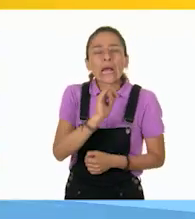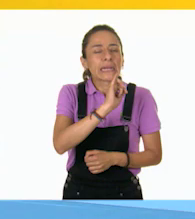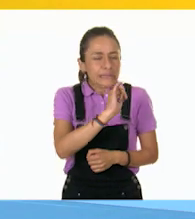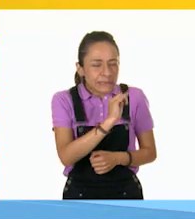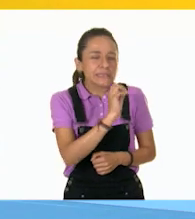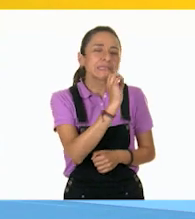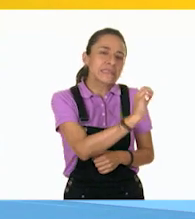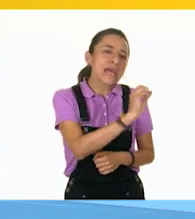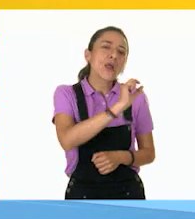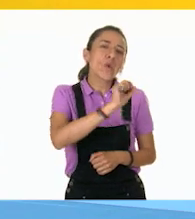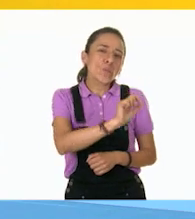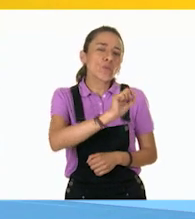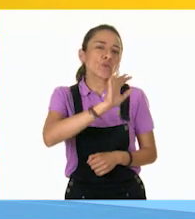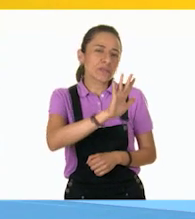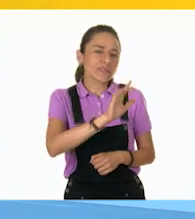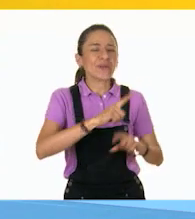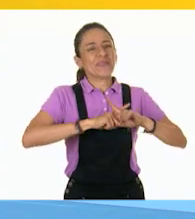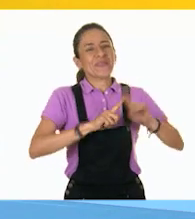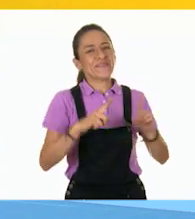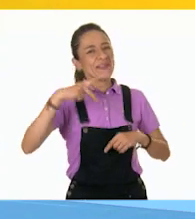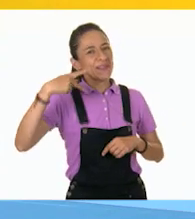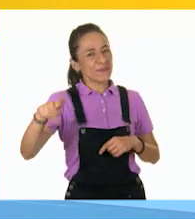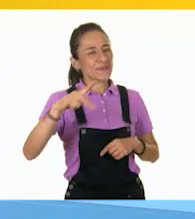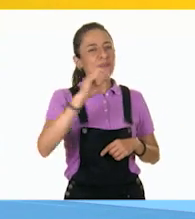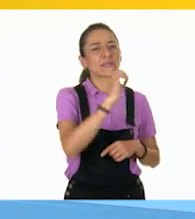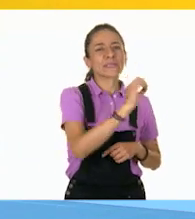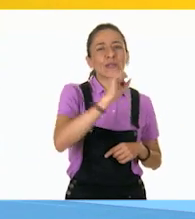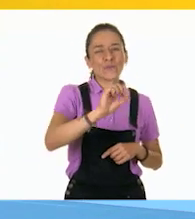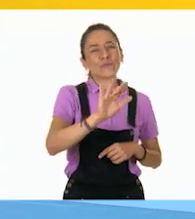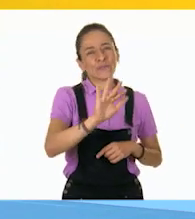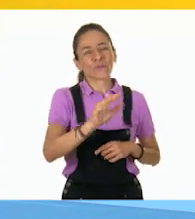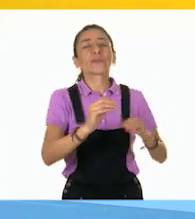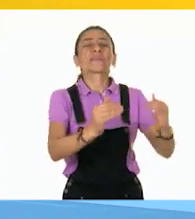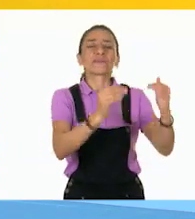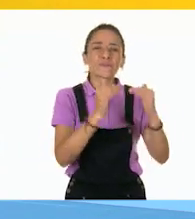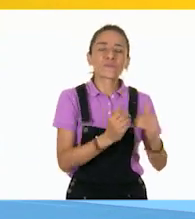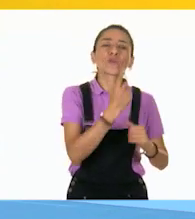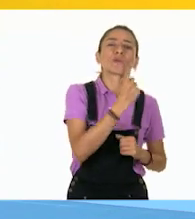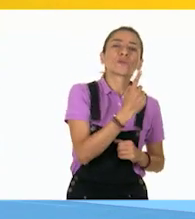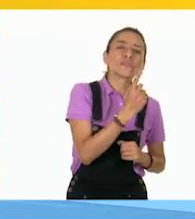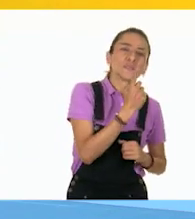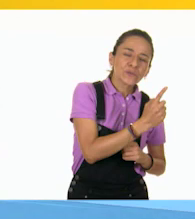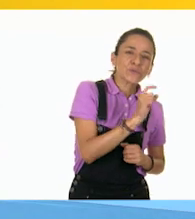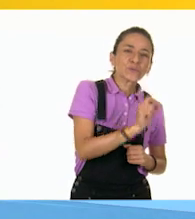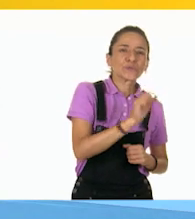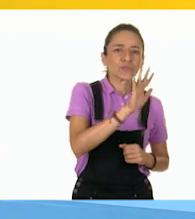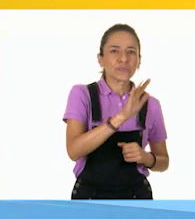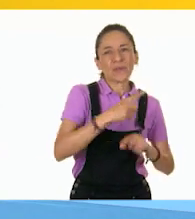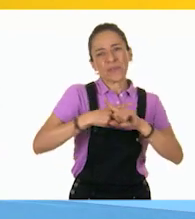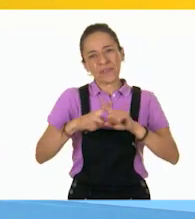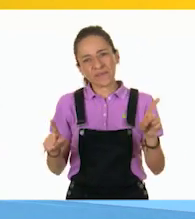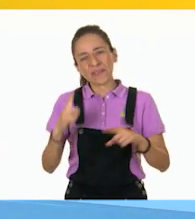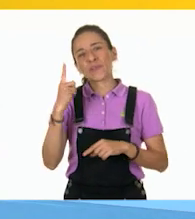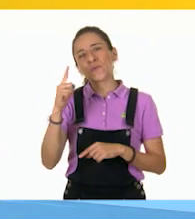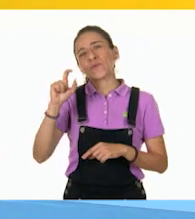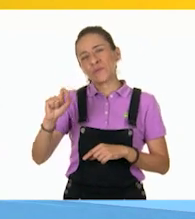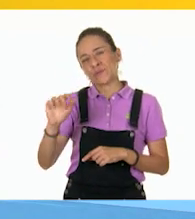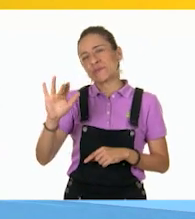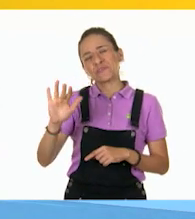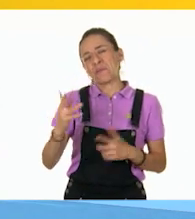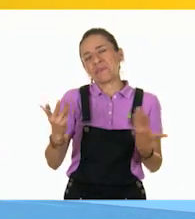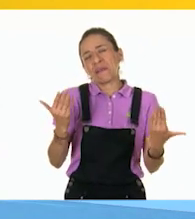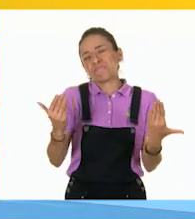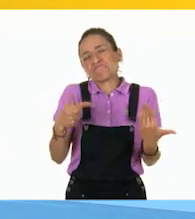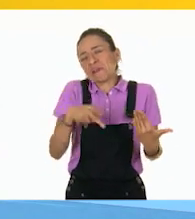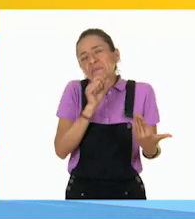en lugar de 0.50 y 1.5 en lugar de 1.50. Pero recuerden